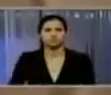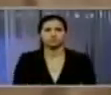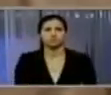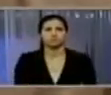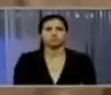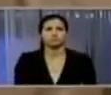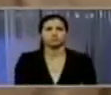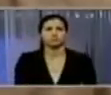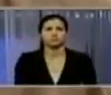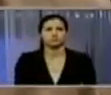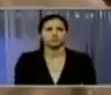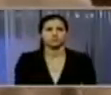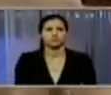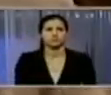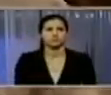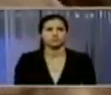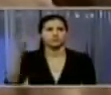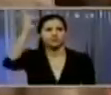Cacique Cara Roja también es.